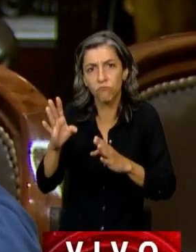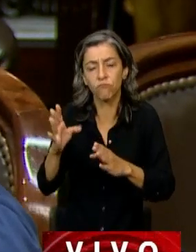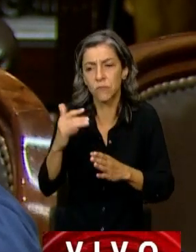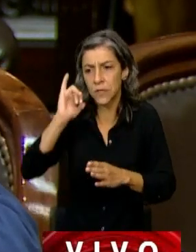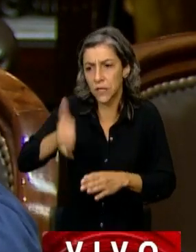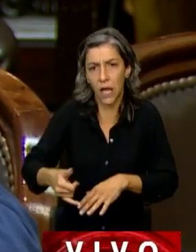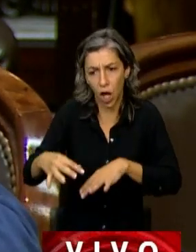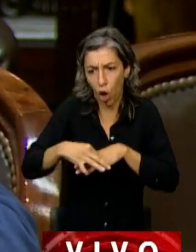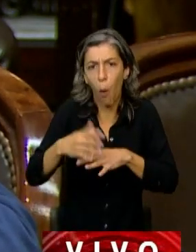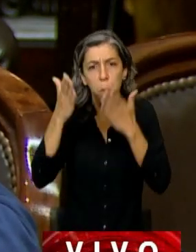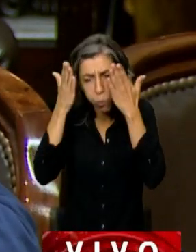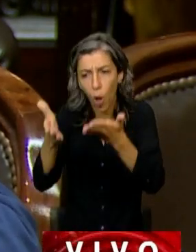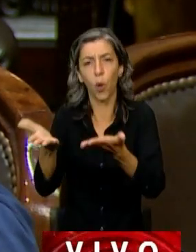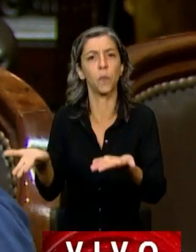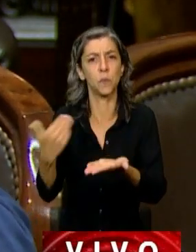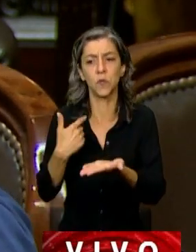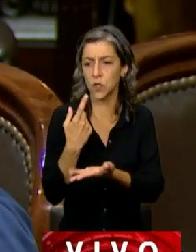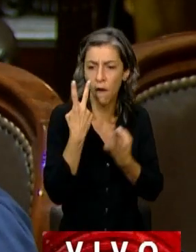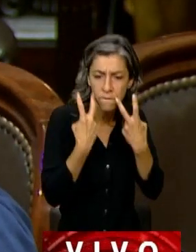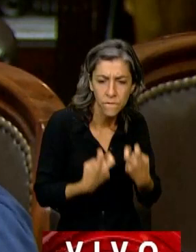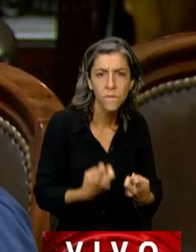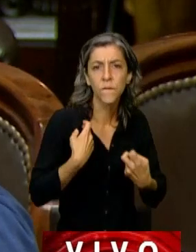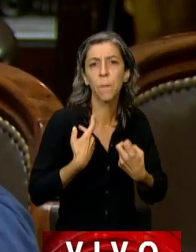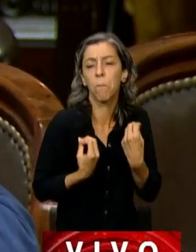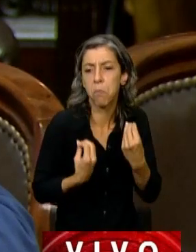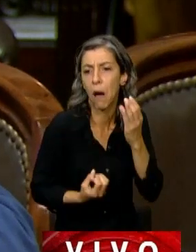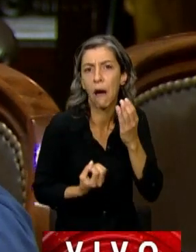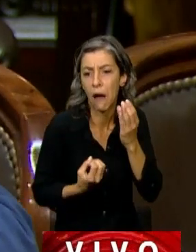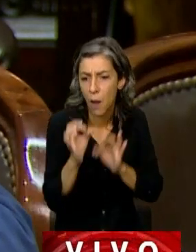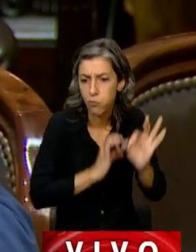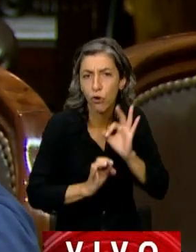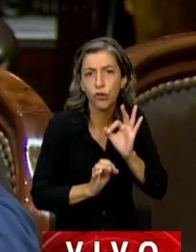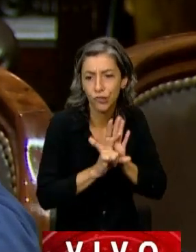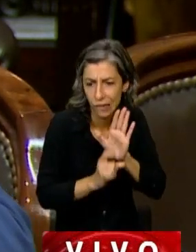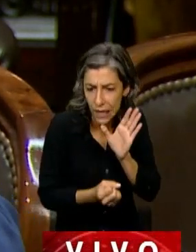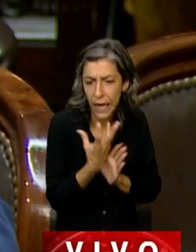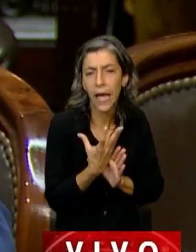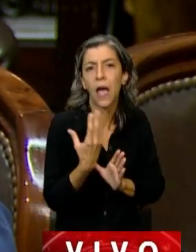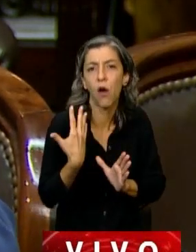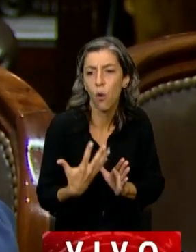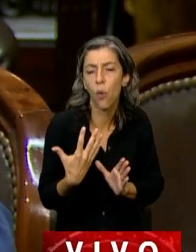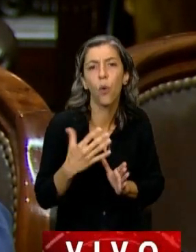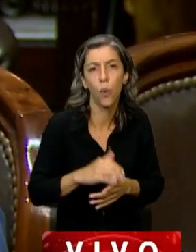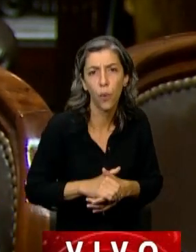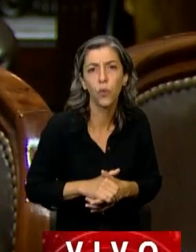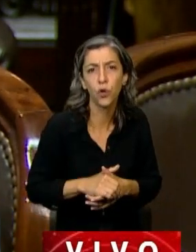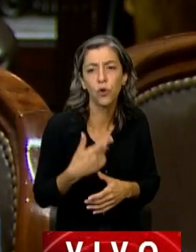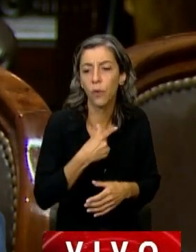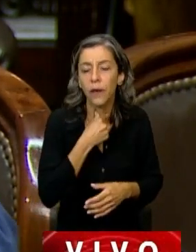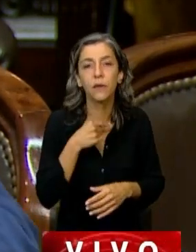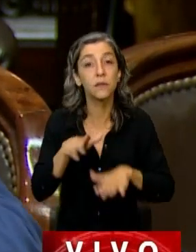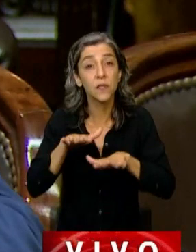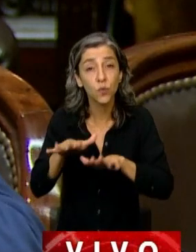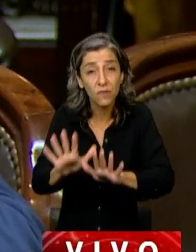a empezar a investigar, a crear un proyecto de ley para intentar que estos casos